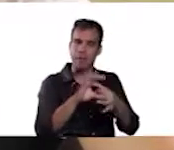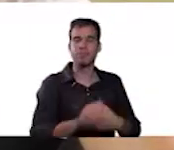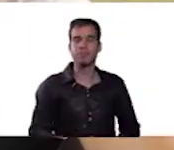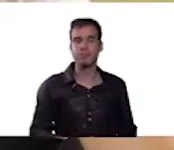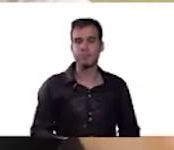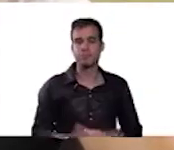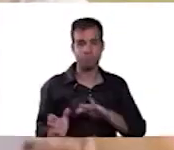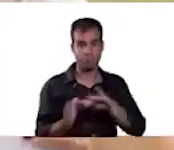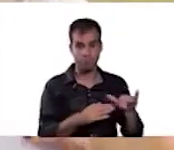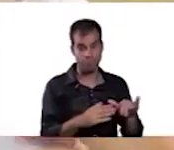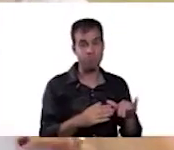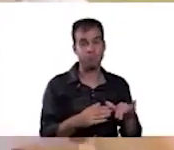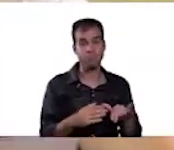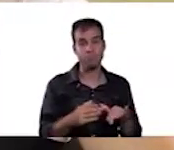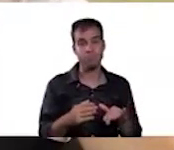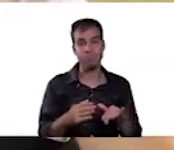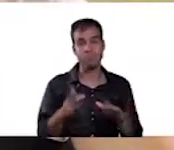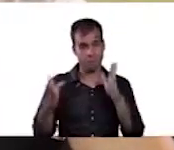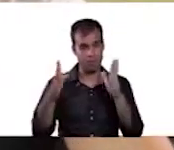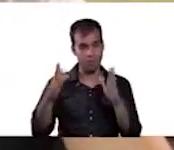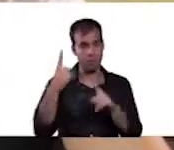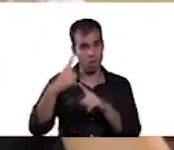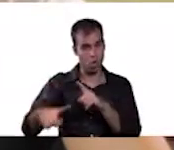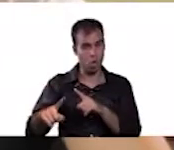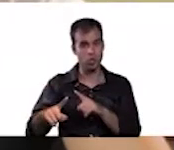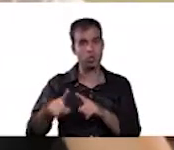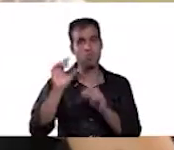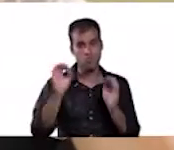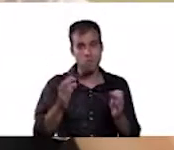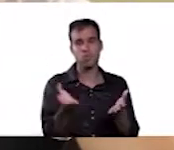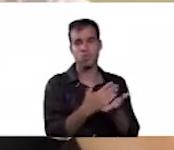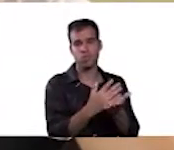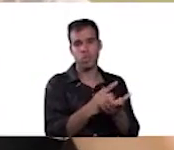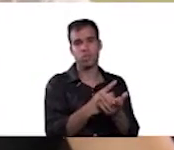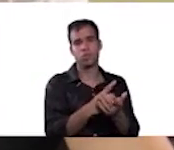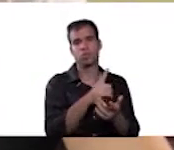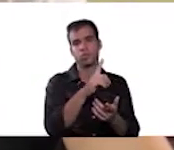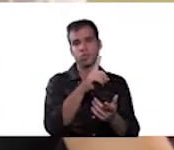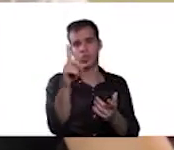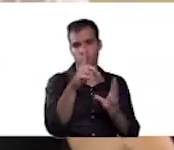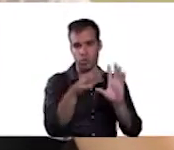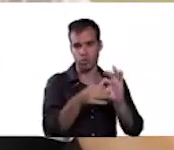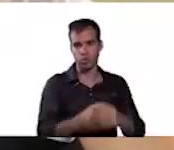de igual manera usa este mismo libro de texto.